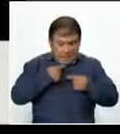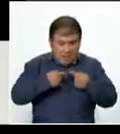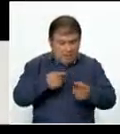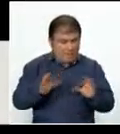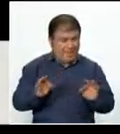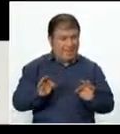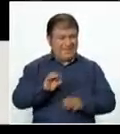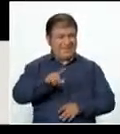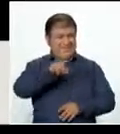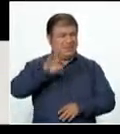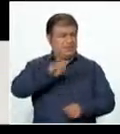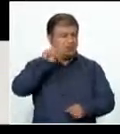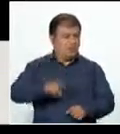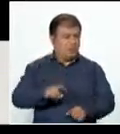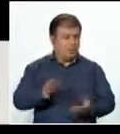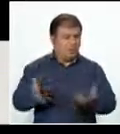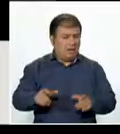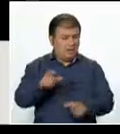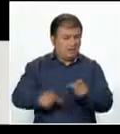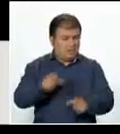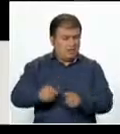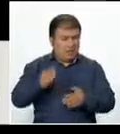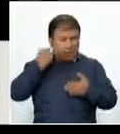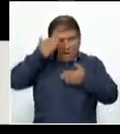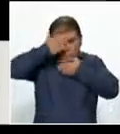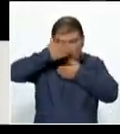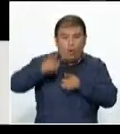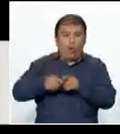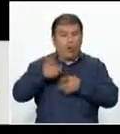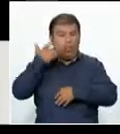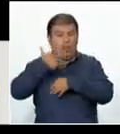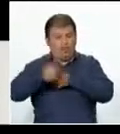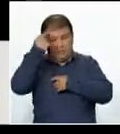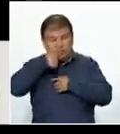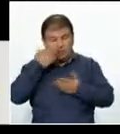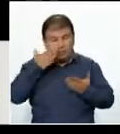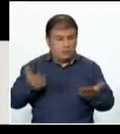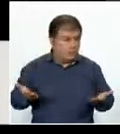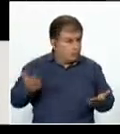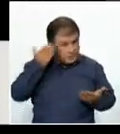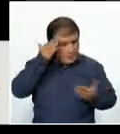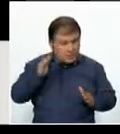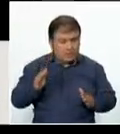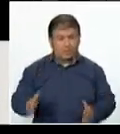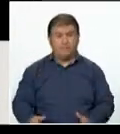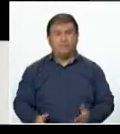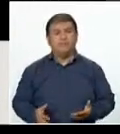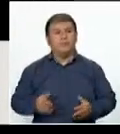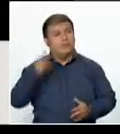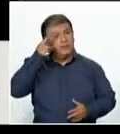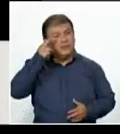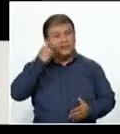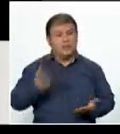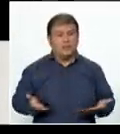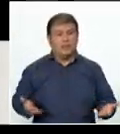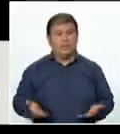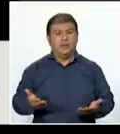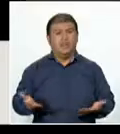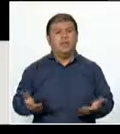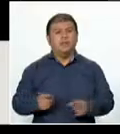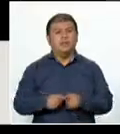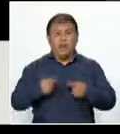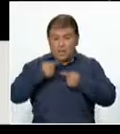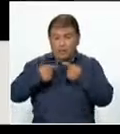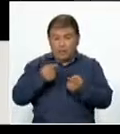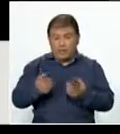al 100% de que las personas hayan estado encubiertas, con el rostro cubierto, como podría haber ocurrido en otro tipo de asalto. Por eso es que aquí se